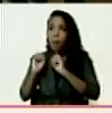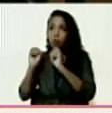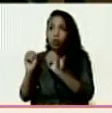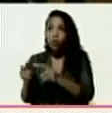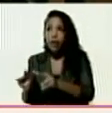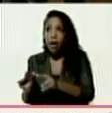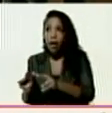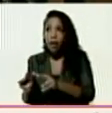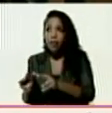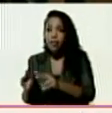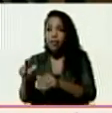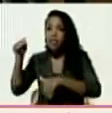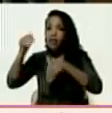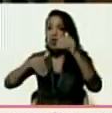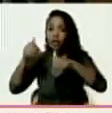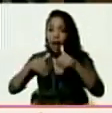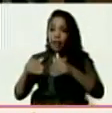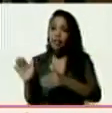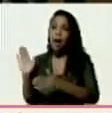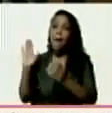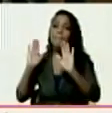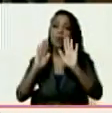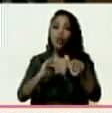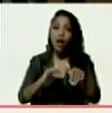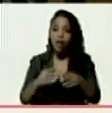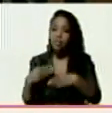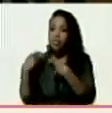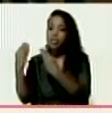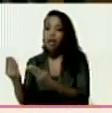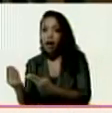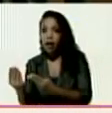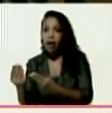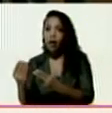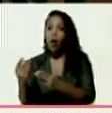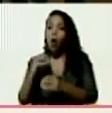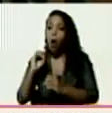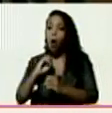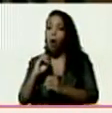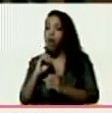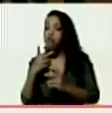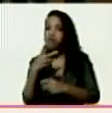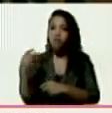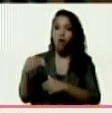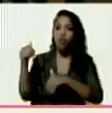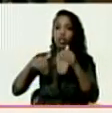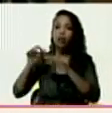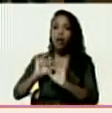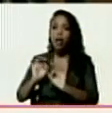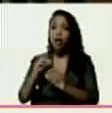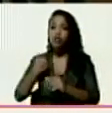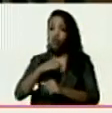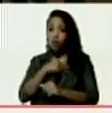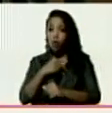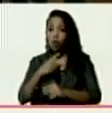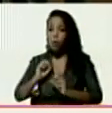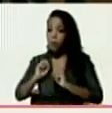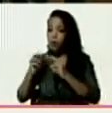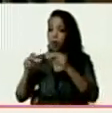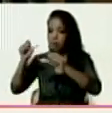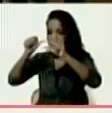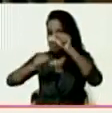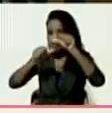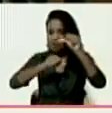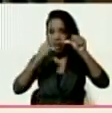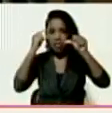allí hay la oportunidad de votar, de apoyar, de negar la votación. Nosotros obtuvimos, después de la revisión el día de